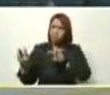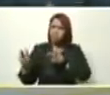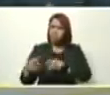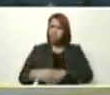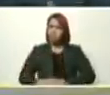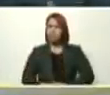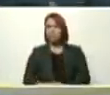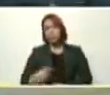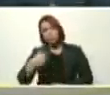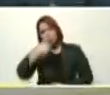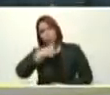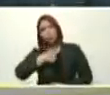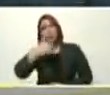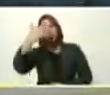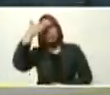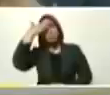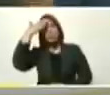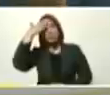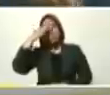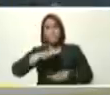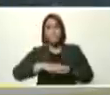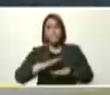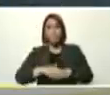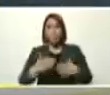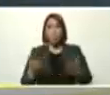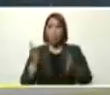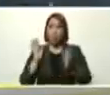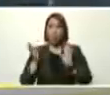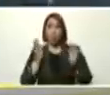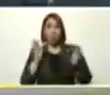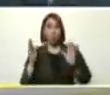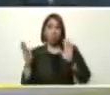yo sabía, porque había conversado con él,